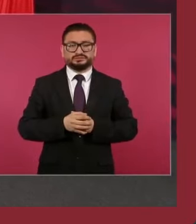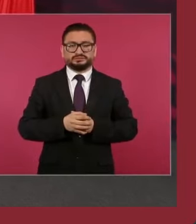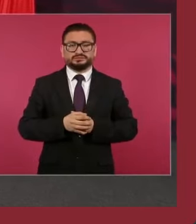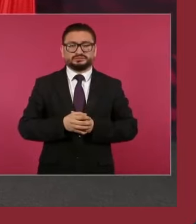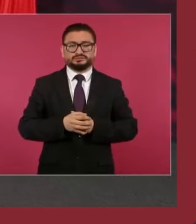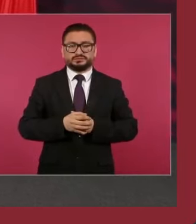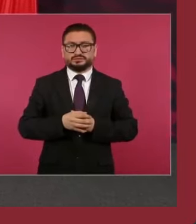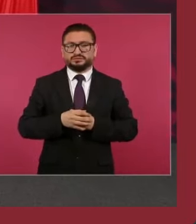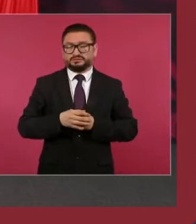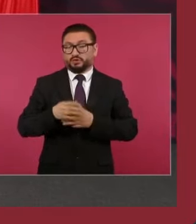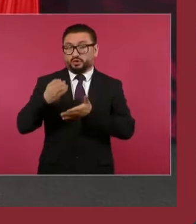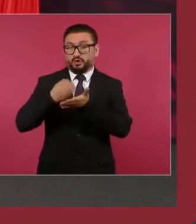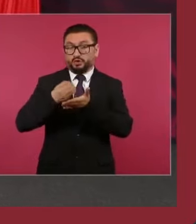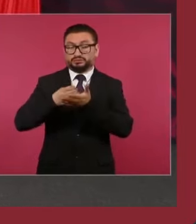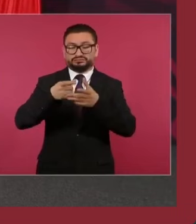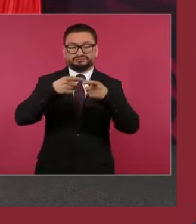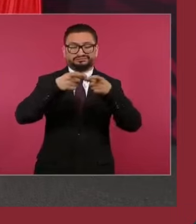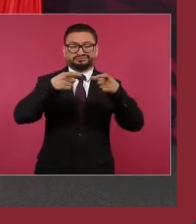Ligotes de oro.